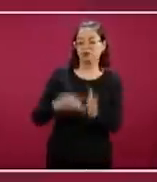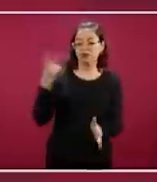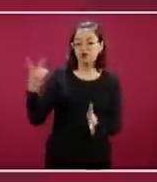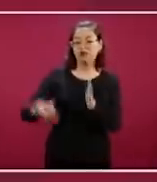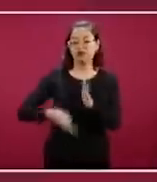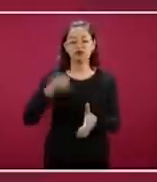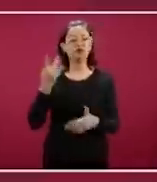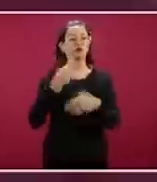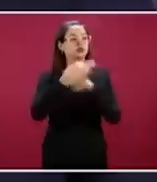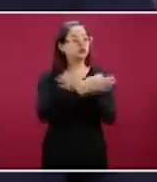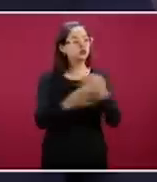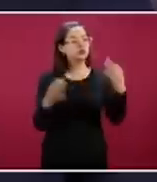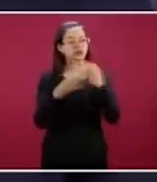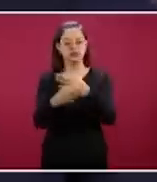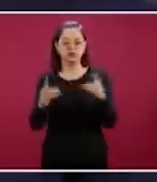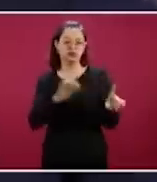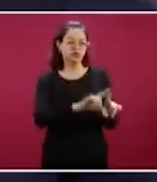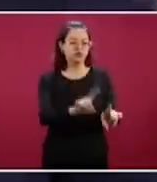nosotros